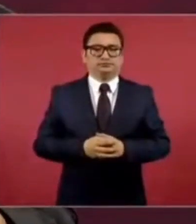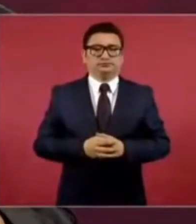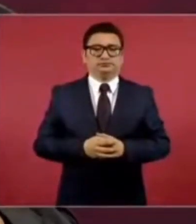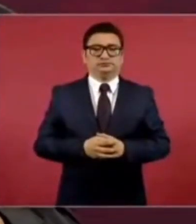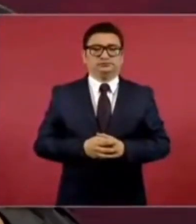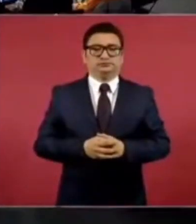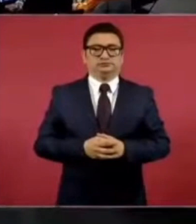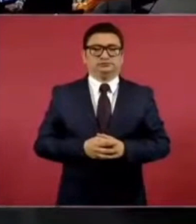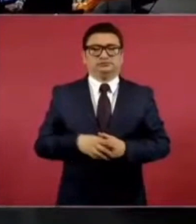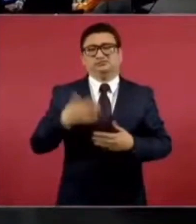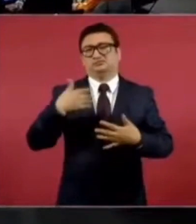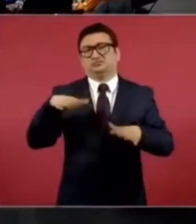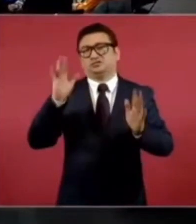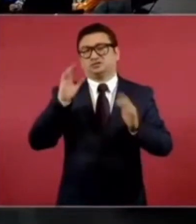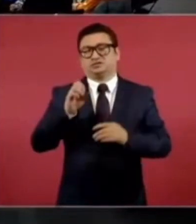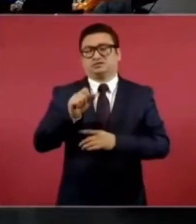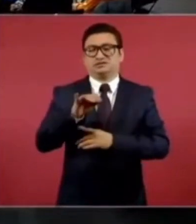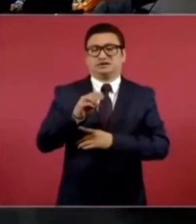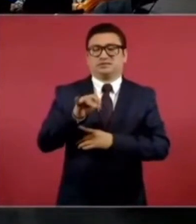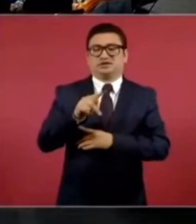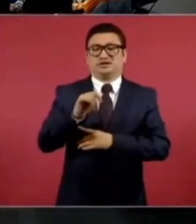sé Sarmiento